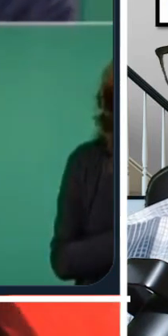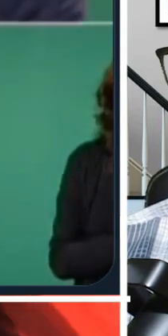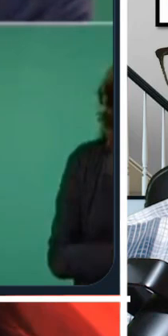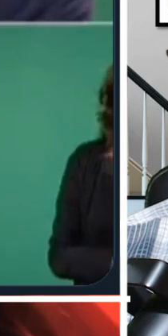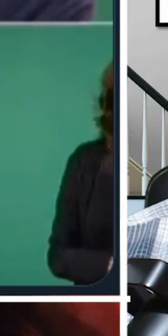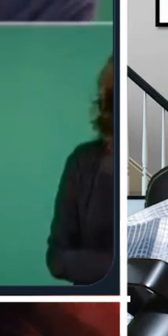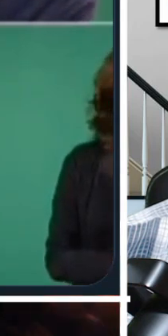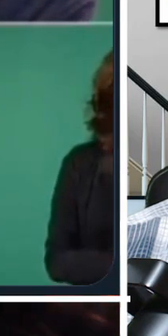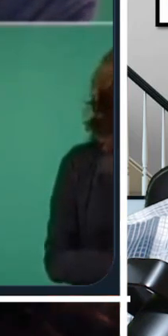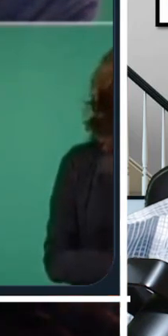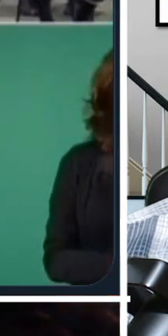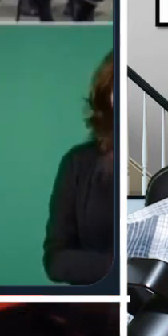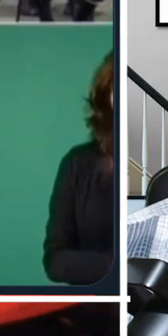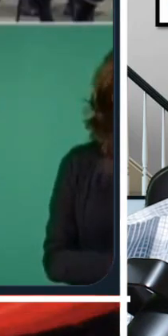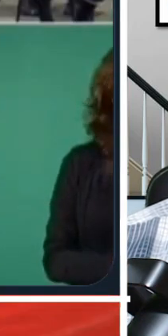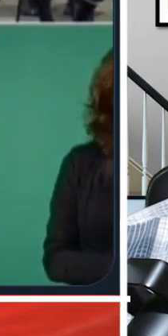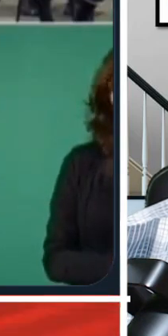prefirió quitarse la vida